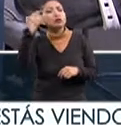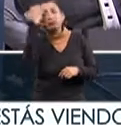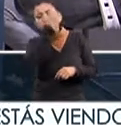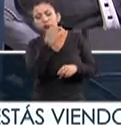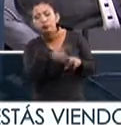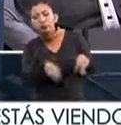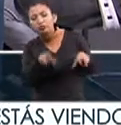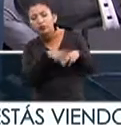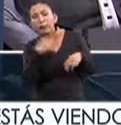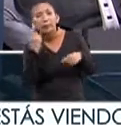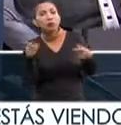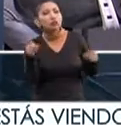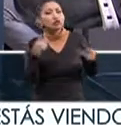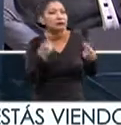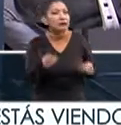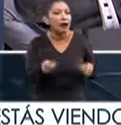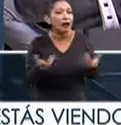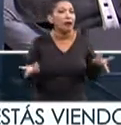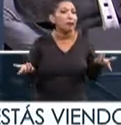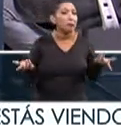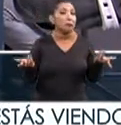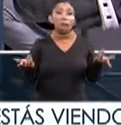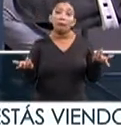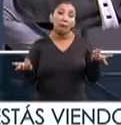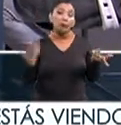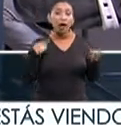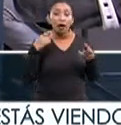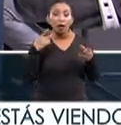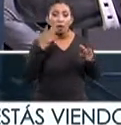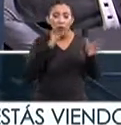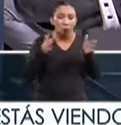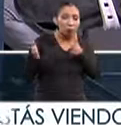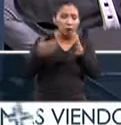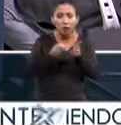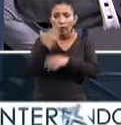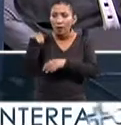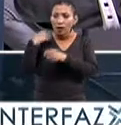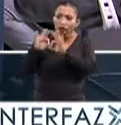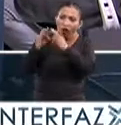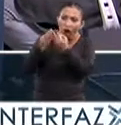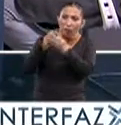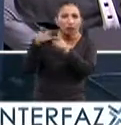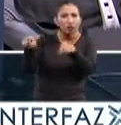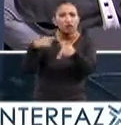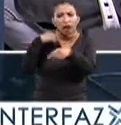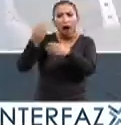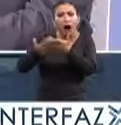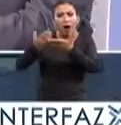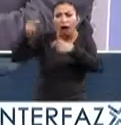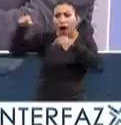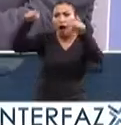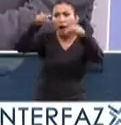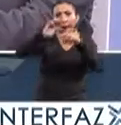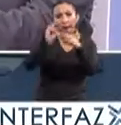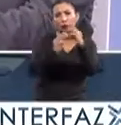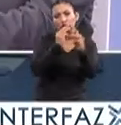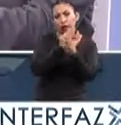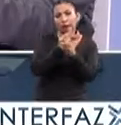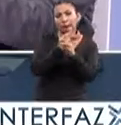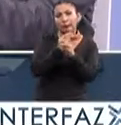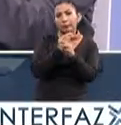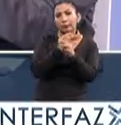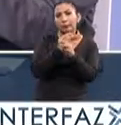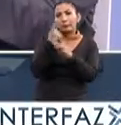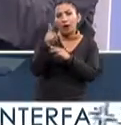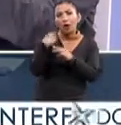análisis sobre la música, los movimientos nuevos musicales que se gestan en el mundo, pero que por supuesto